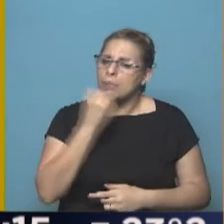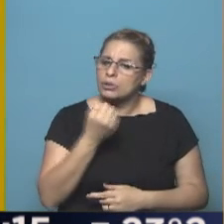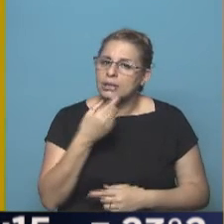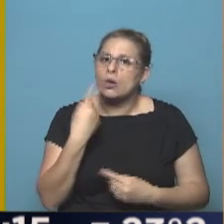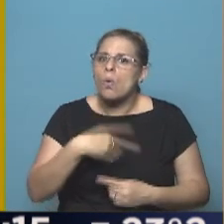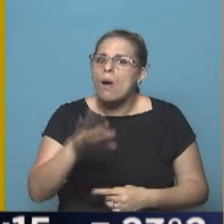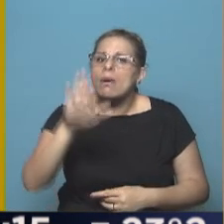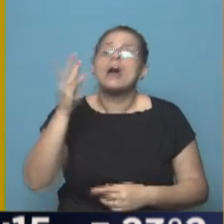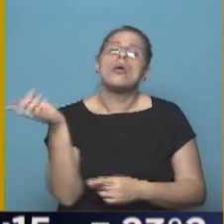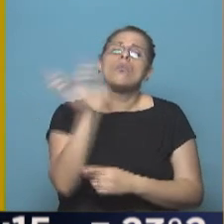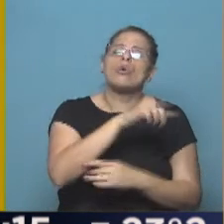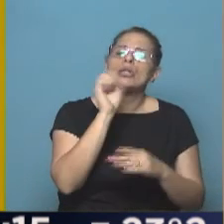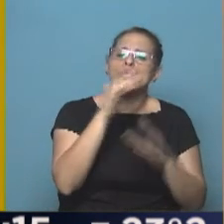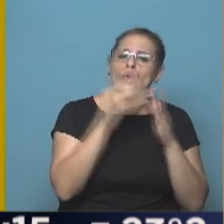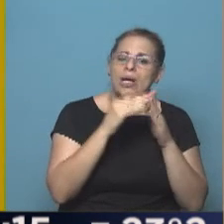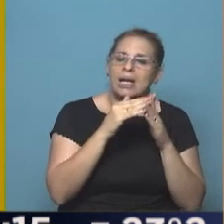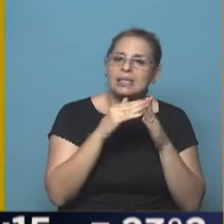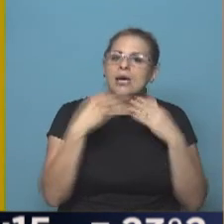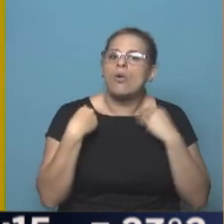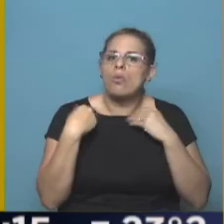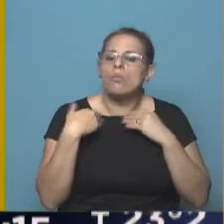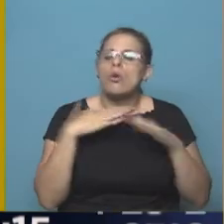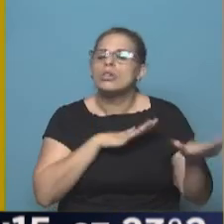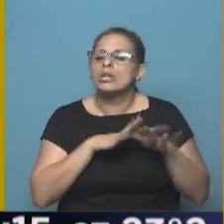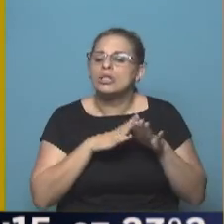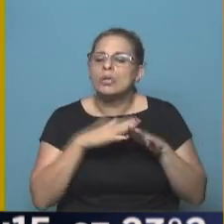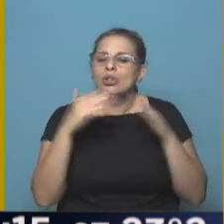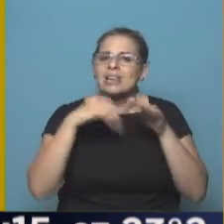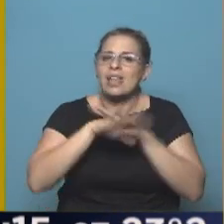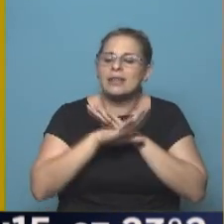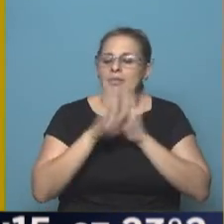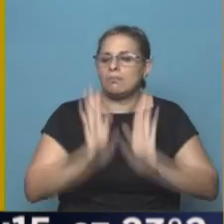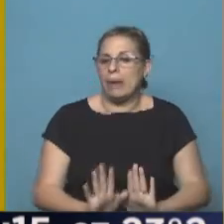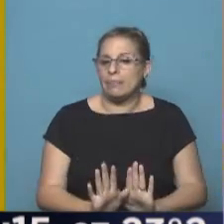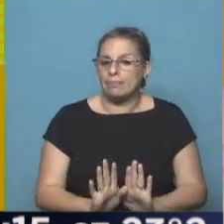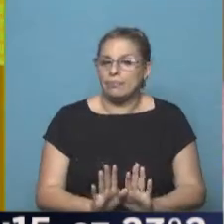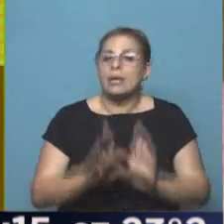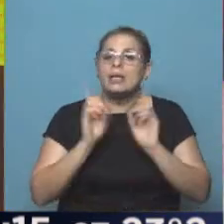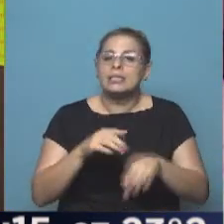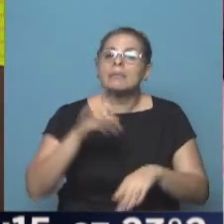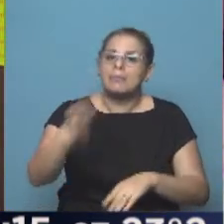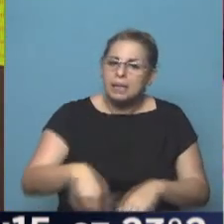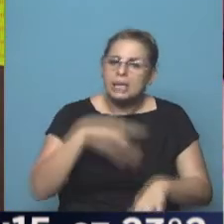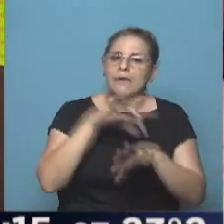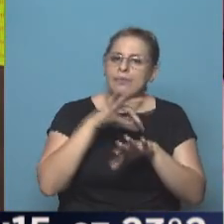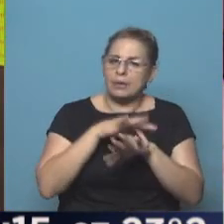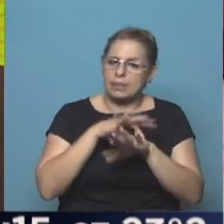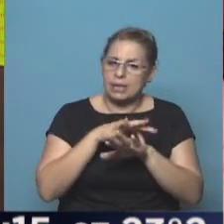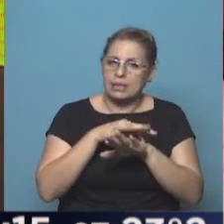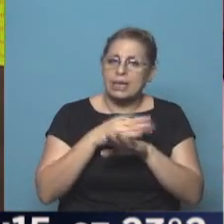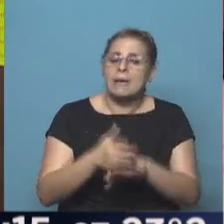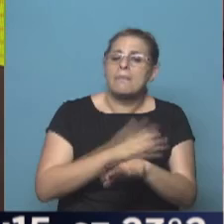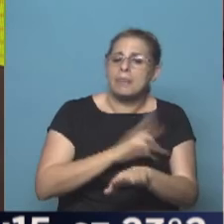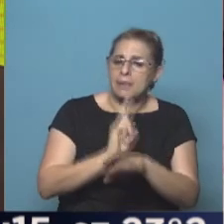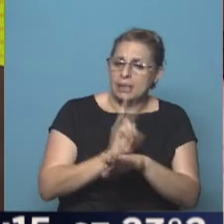a casa y encontrarse con todo lo que el agua ha echado a perder de sus casas y también las enfermedades y prevenir estas a